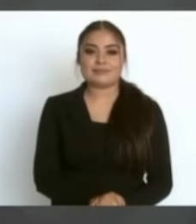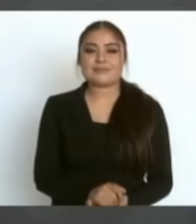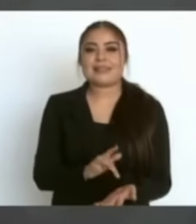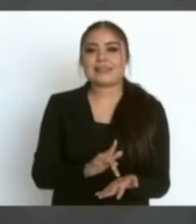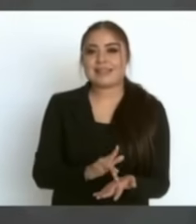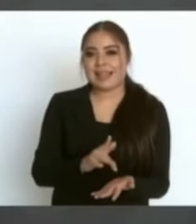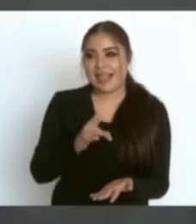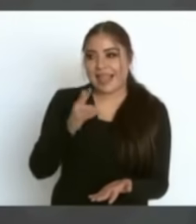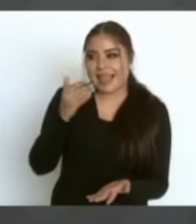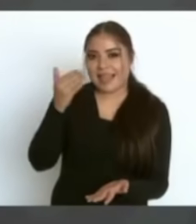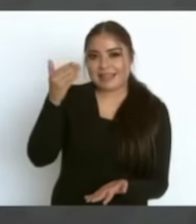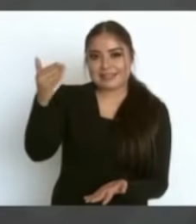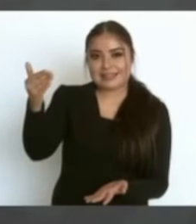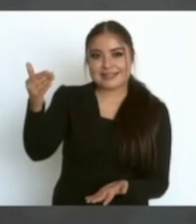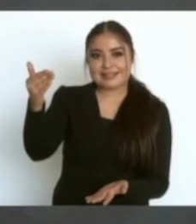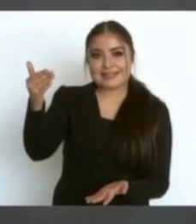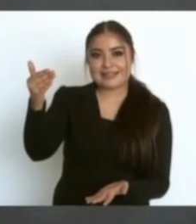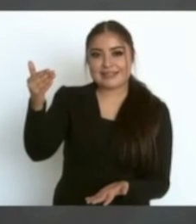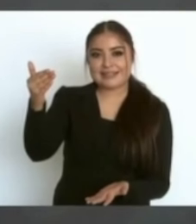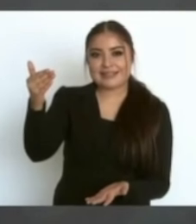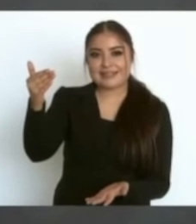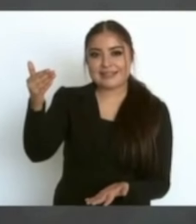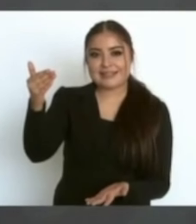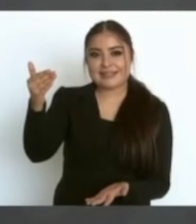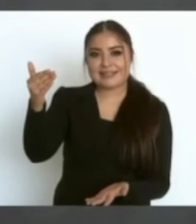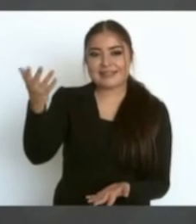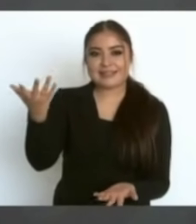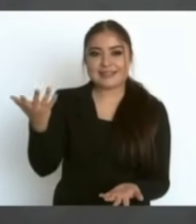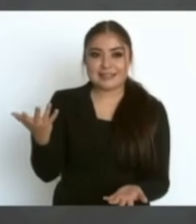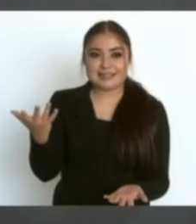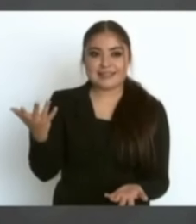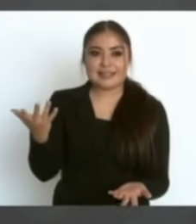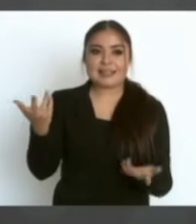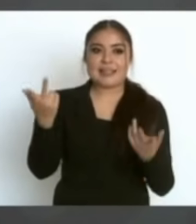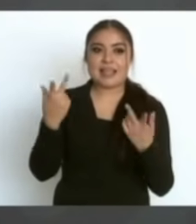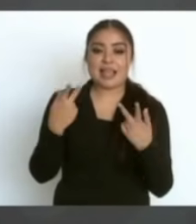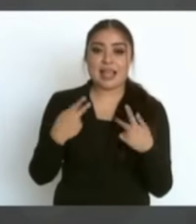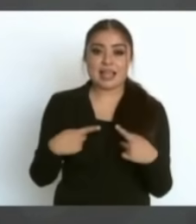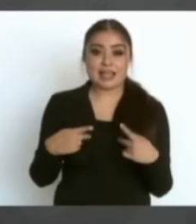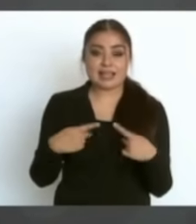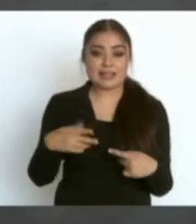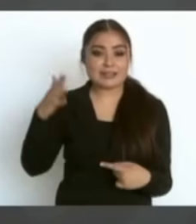los dirigentes de productores